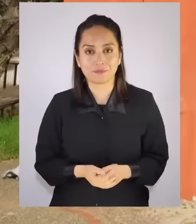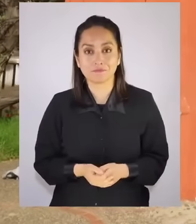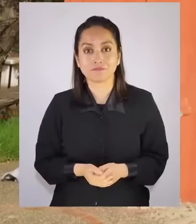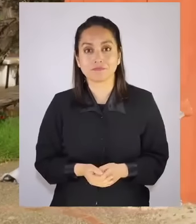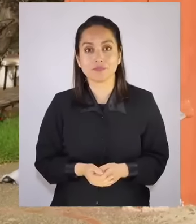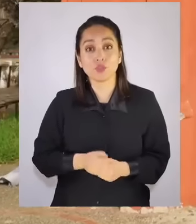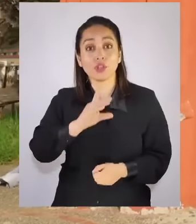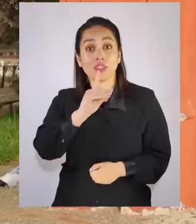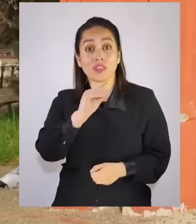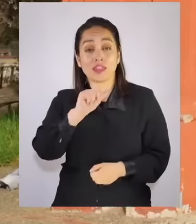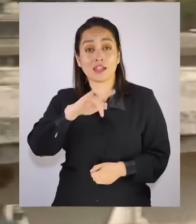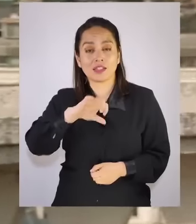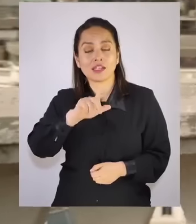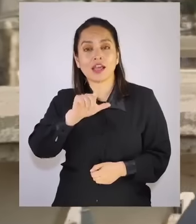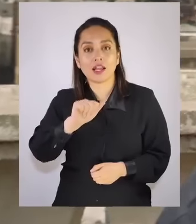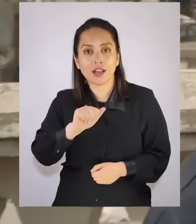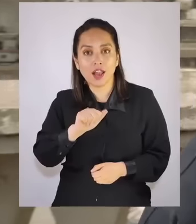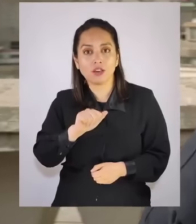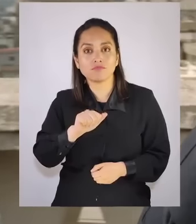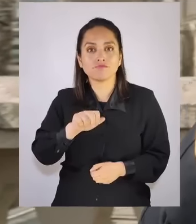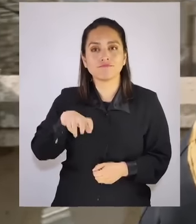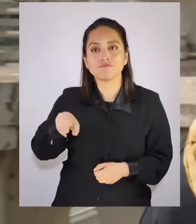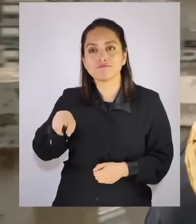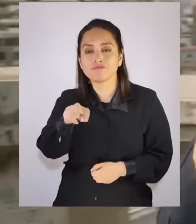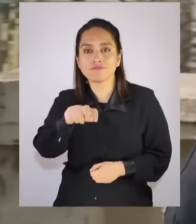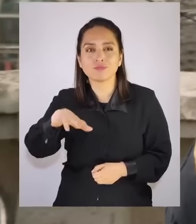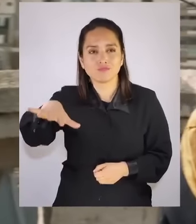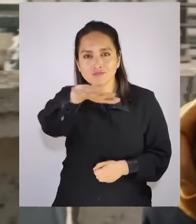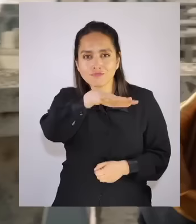Junto a Daniela recorremos estas viejas instalaciones.